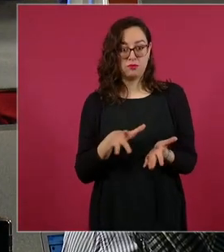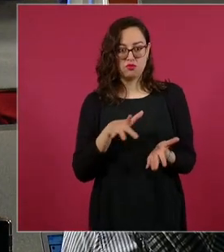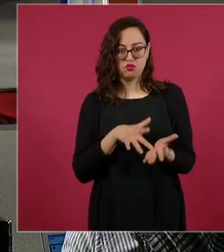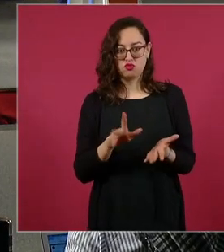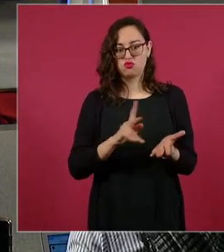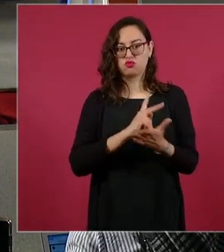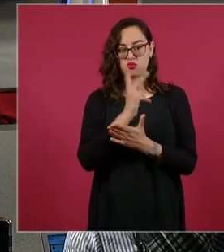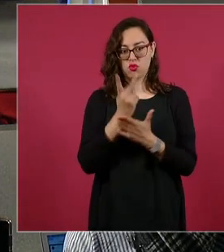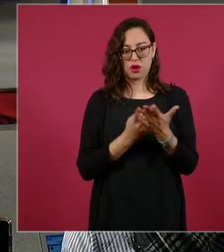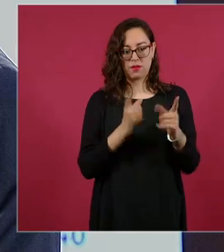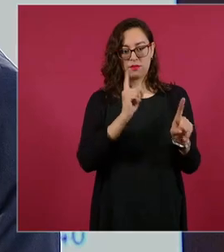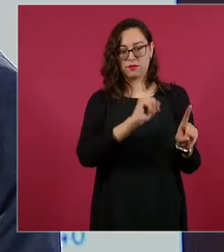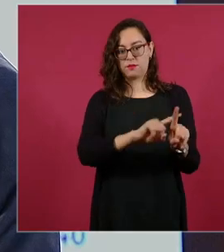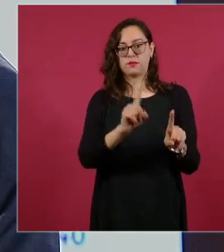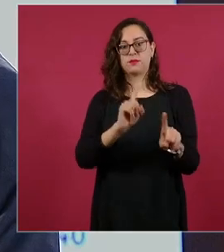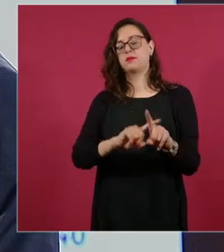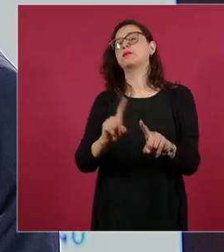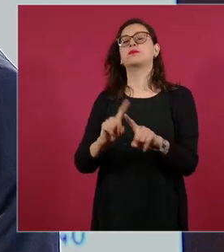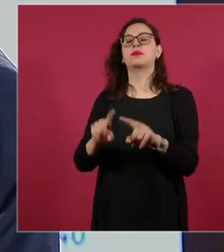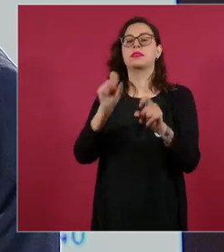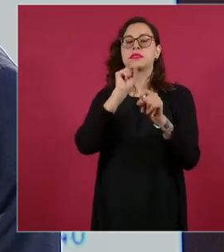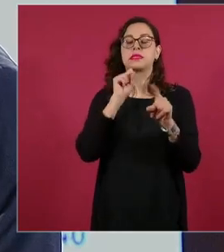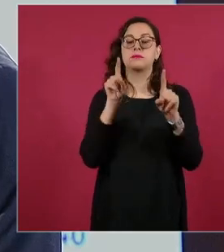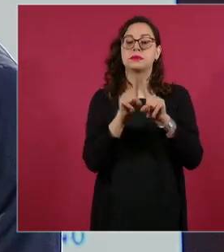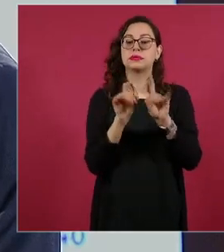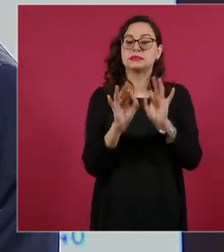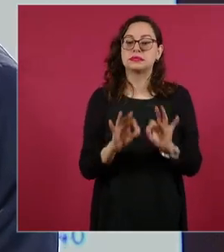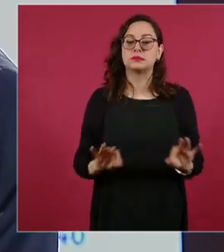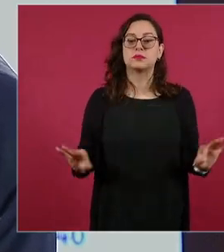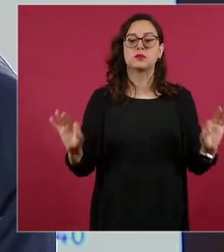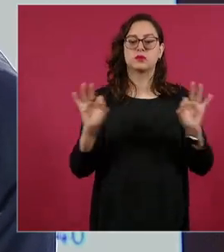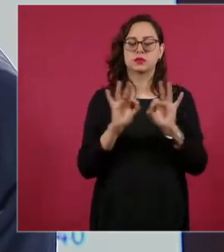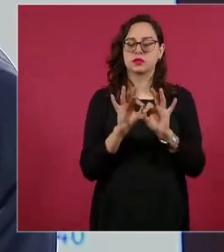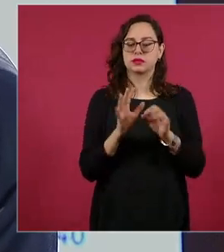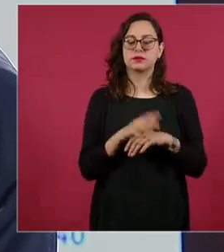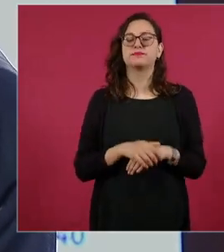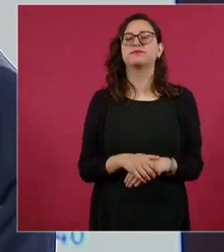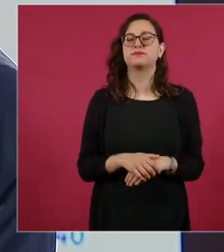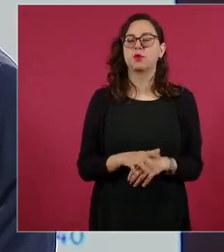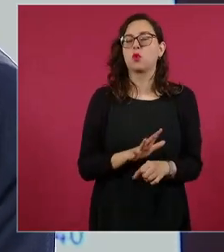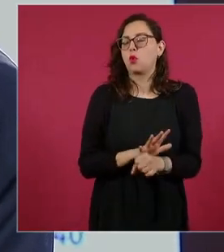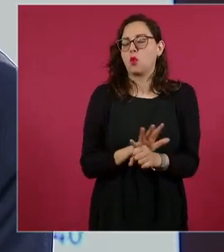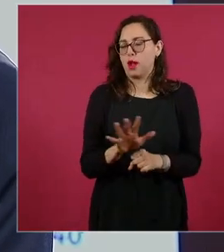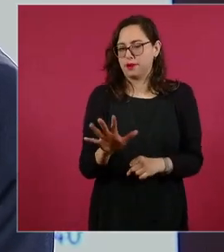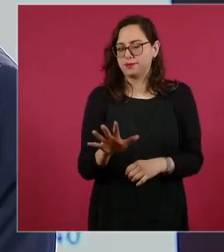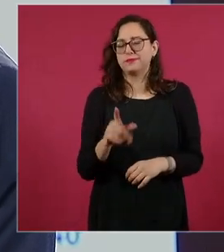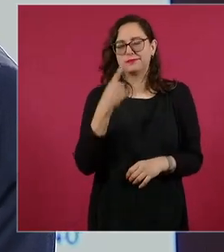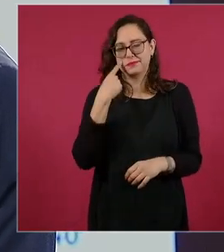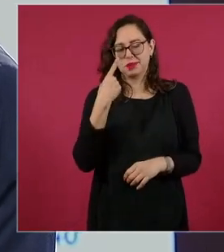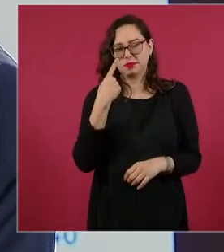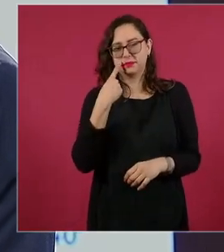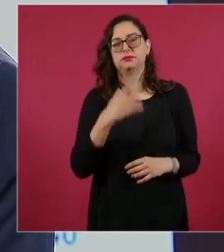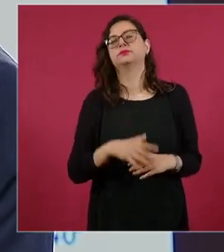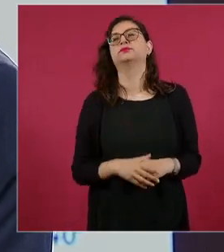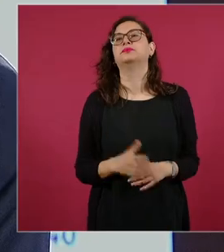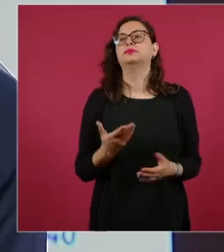creo que también ha sido un logro y unos avances muy importantes. Cuando llegamos nosotros por acá al FOBISTE, había prácticamente